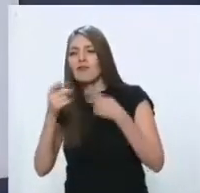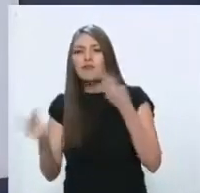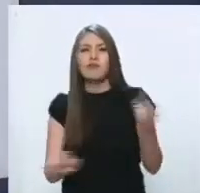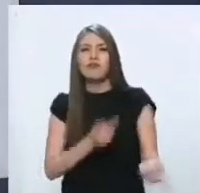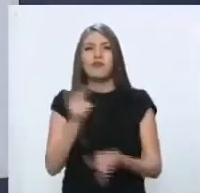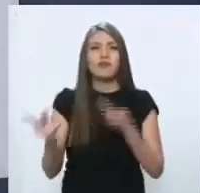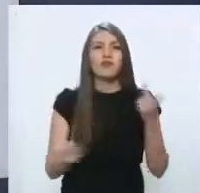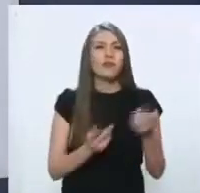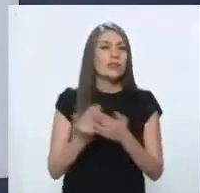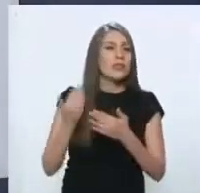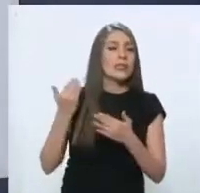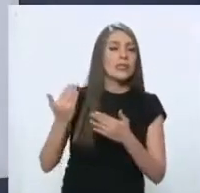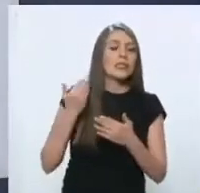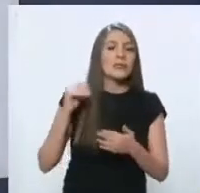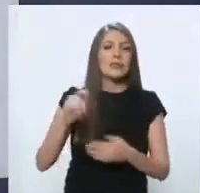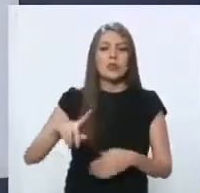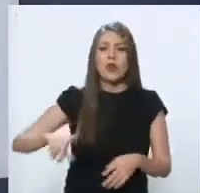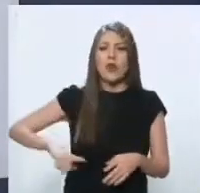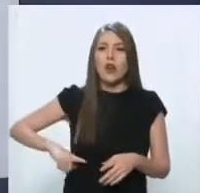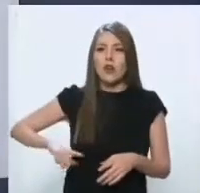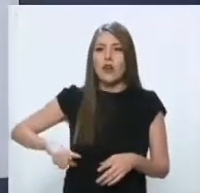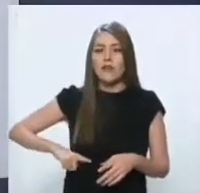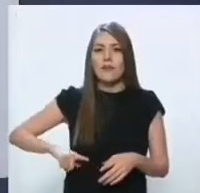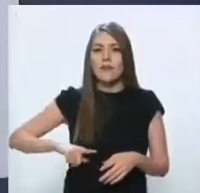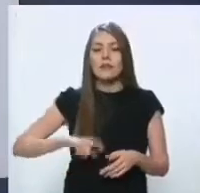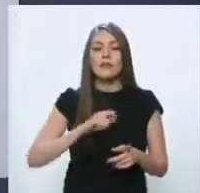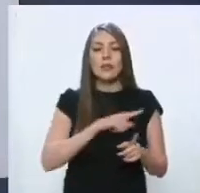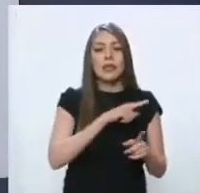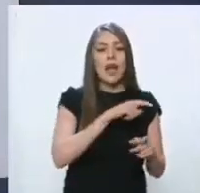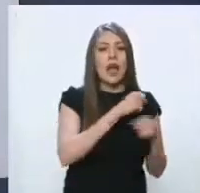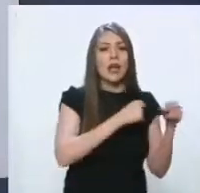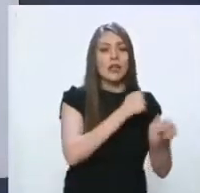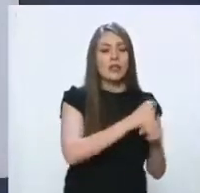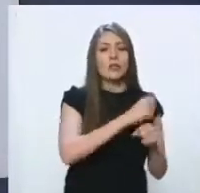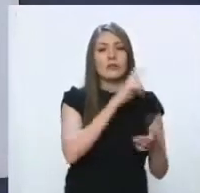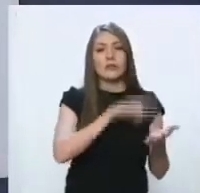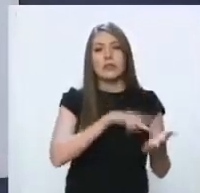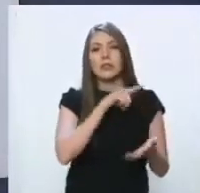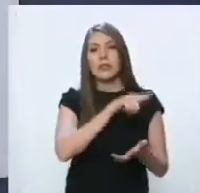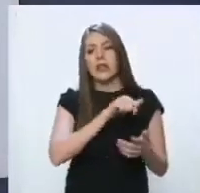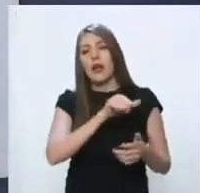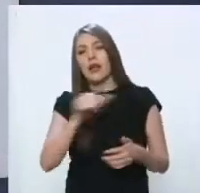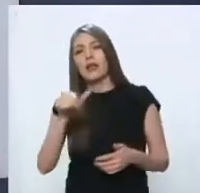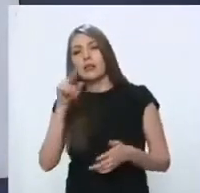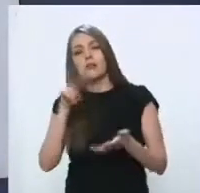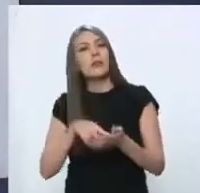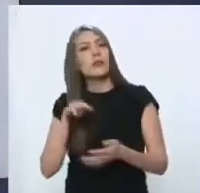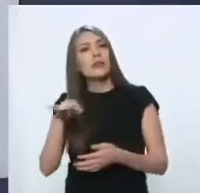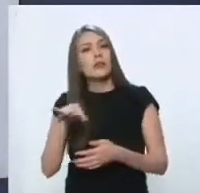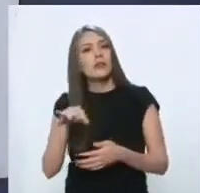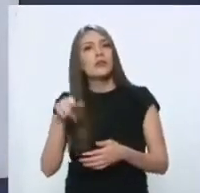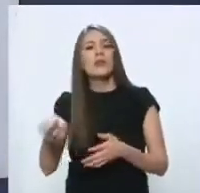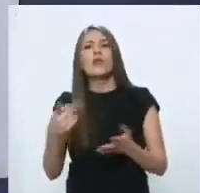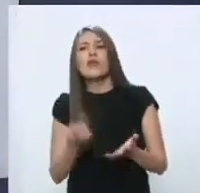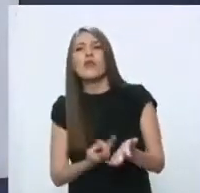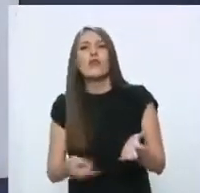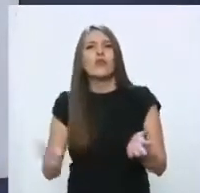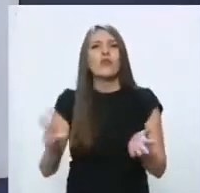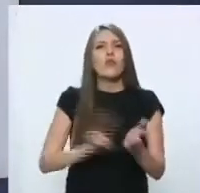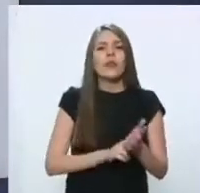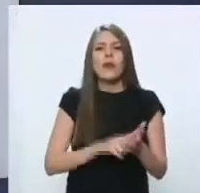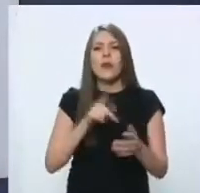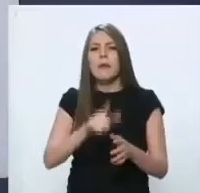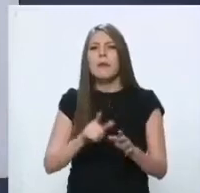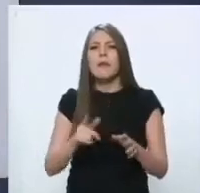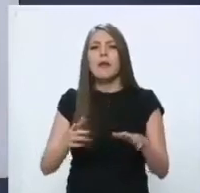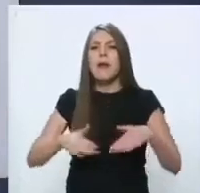de calidad de impacto gubernamental de 2017 a 2019 se ve un incremento a prácticamente el doble de la confianza en el gobierno federal.